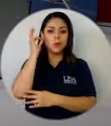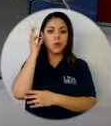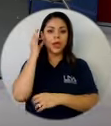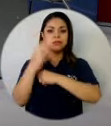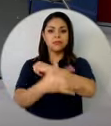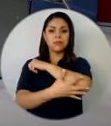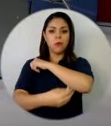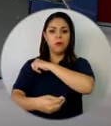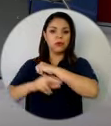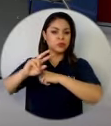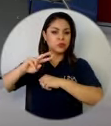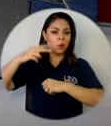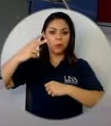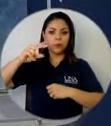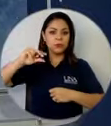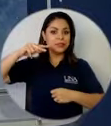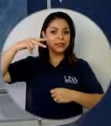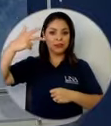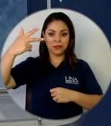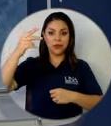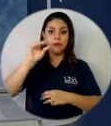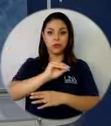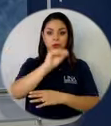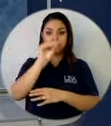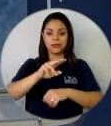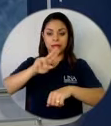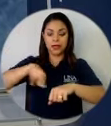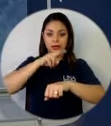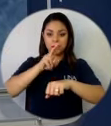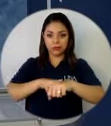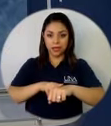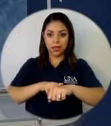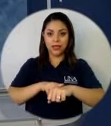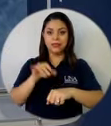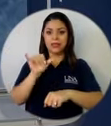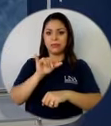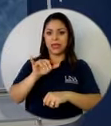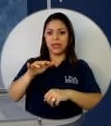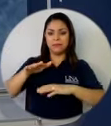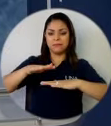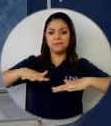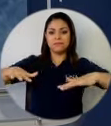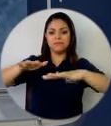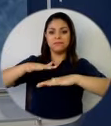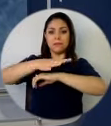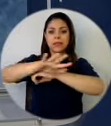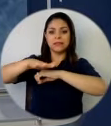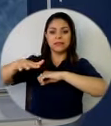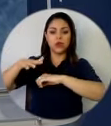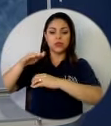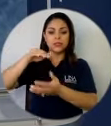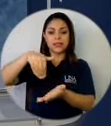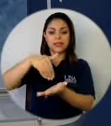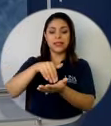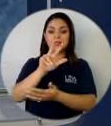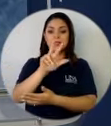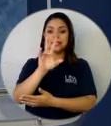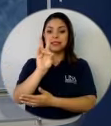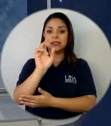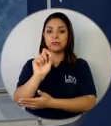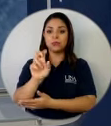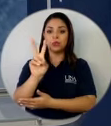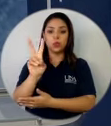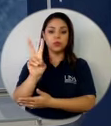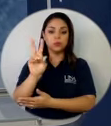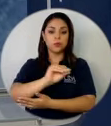triplicaban el índice nacional. Incluso estaba viendo aquí un dato del Pacífico Central, ¿verdad? Un 37.2 de mujeres en